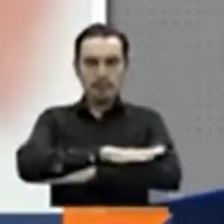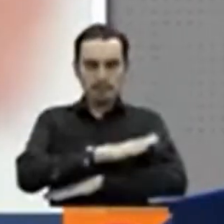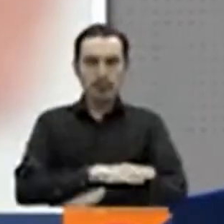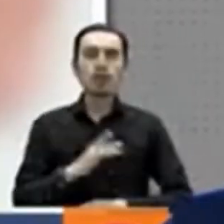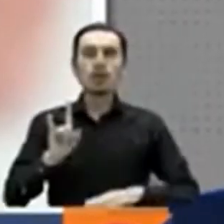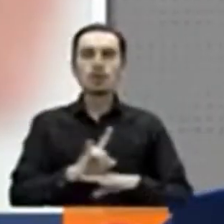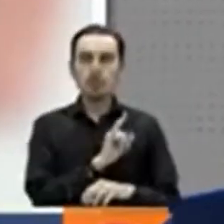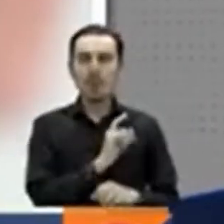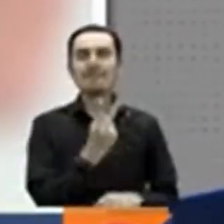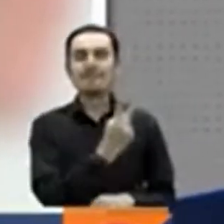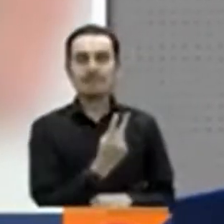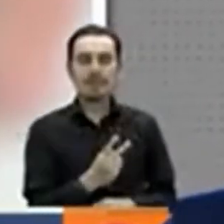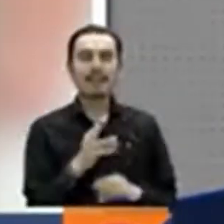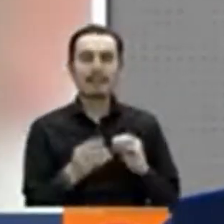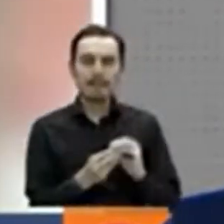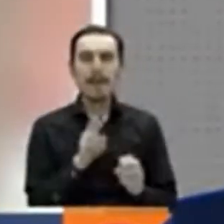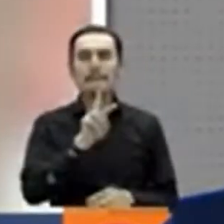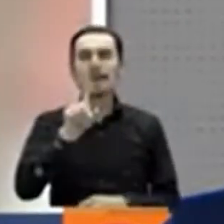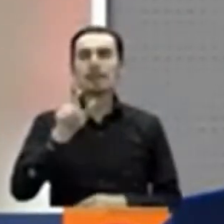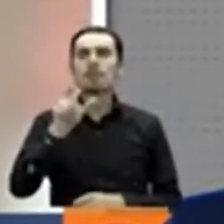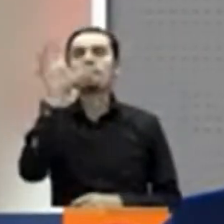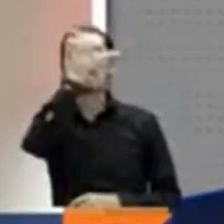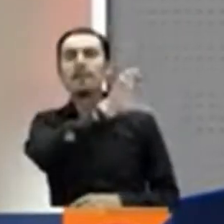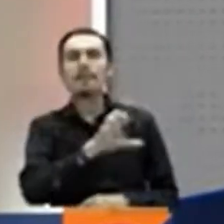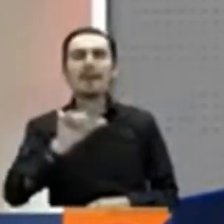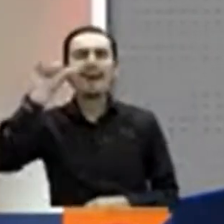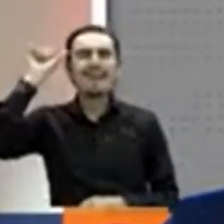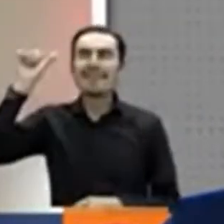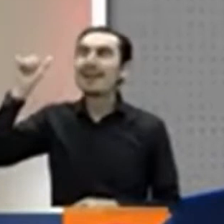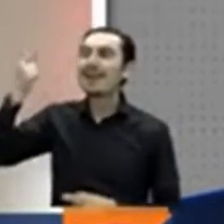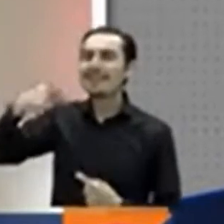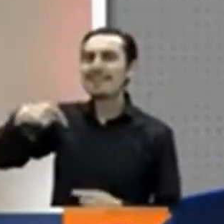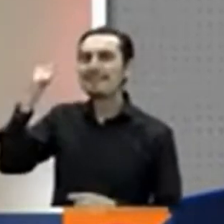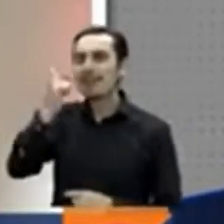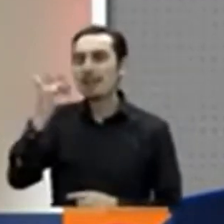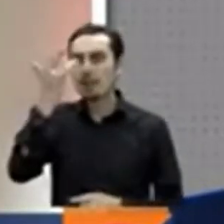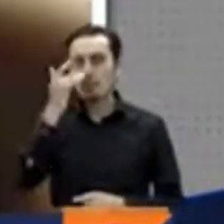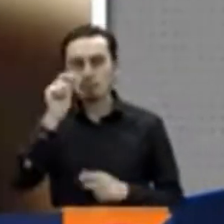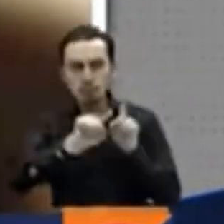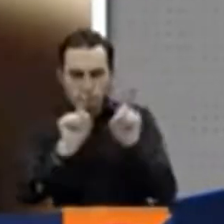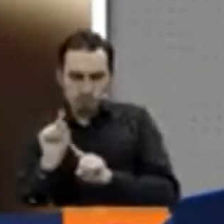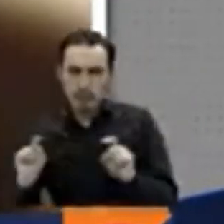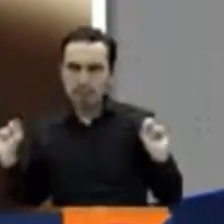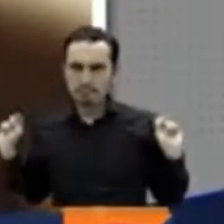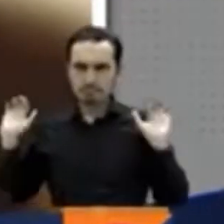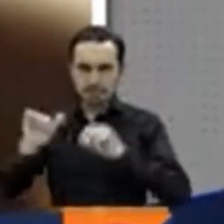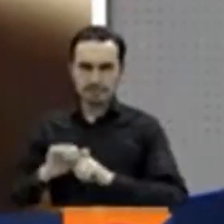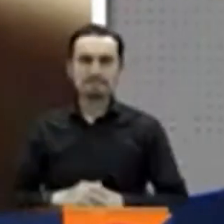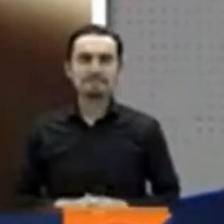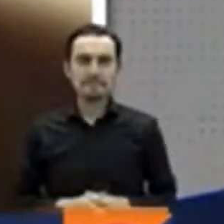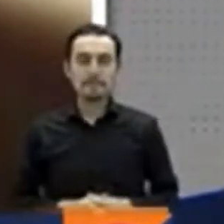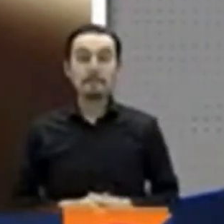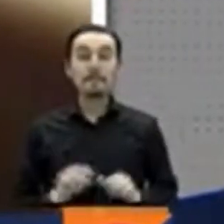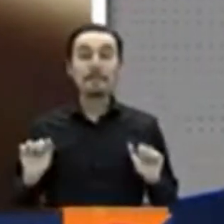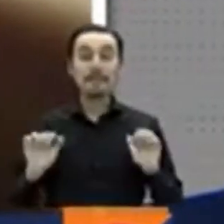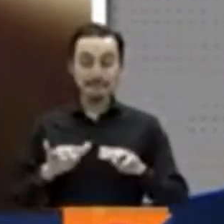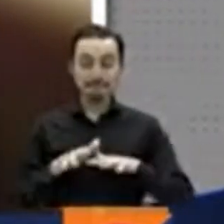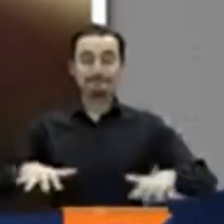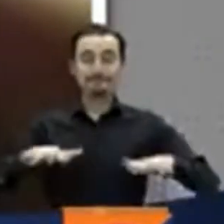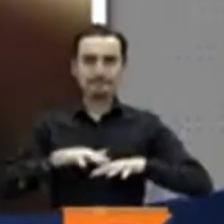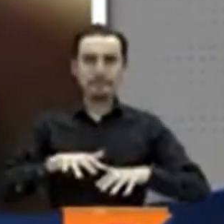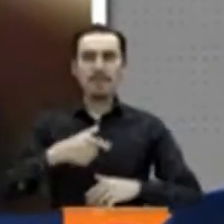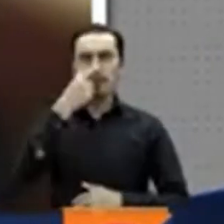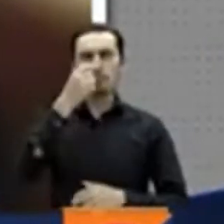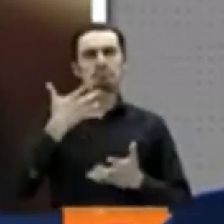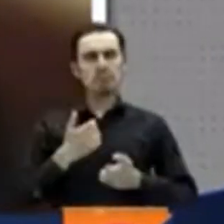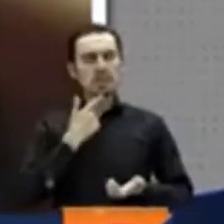Uruguay, Venezuela y 21 países de Asia, África, Europa y Oceanía. En el evento, Putin manifestó que desea mantener